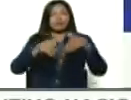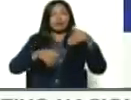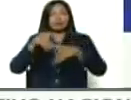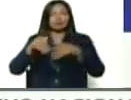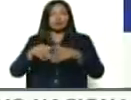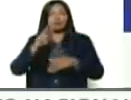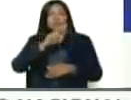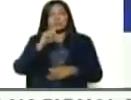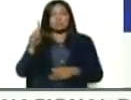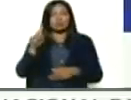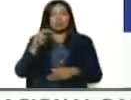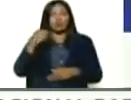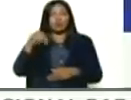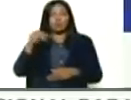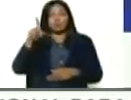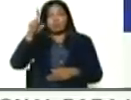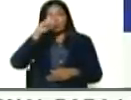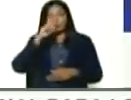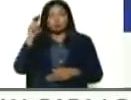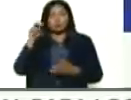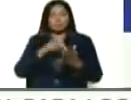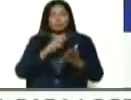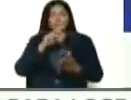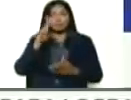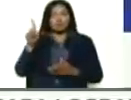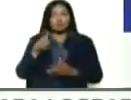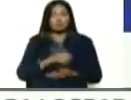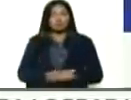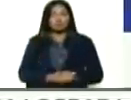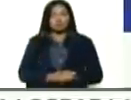del 21 de noviembre del año 2021